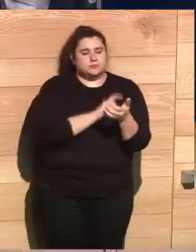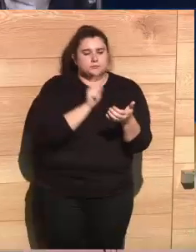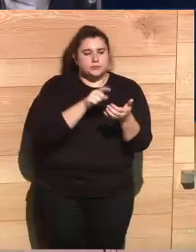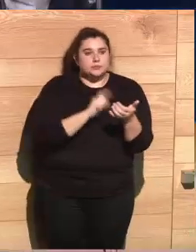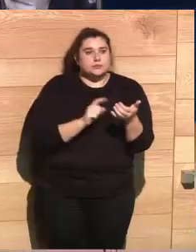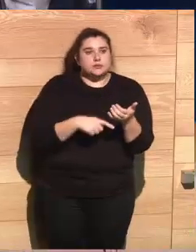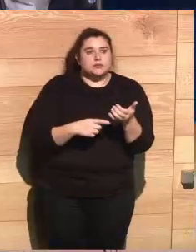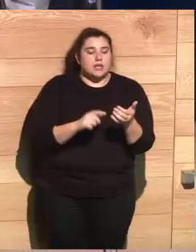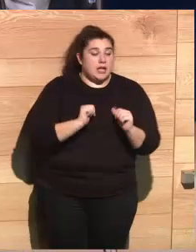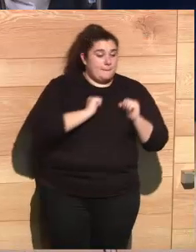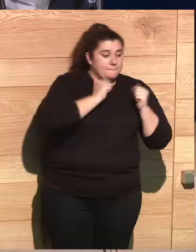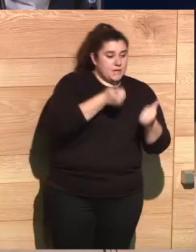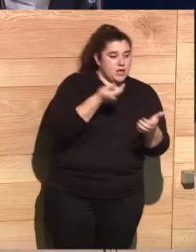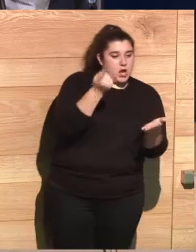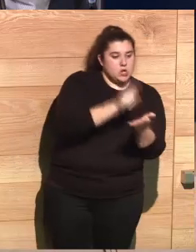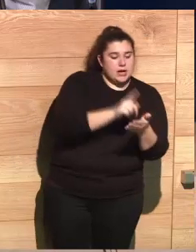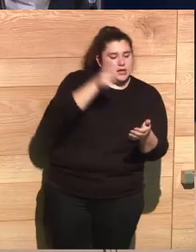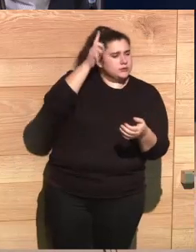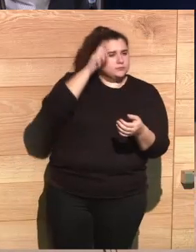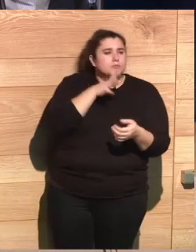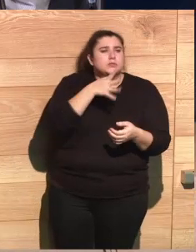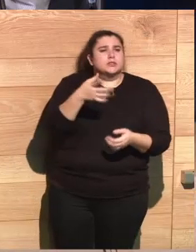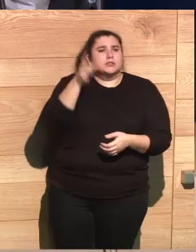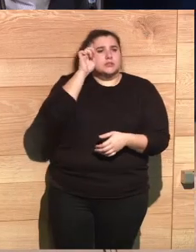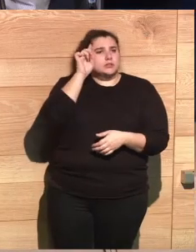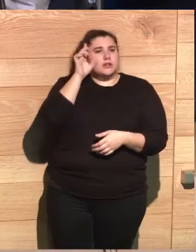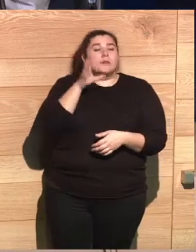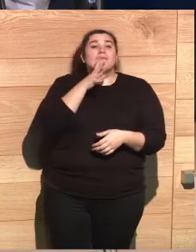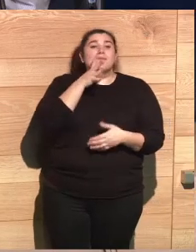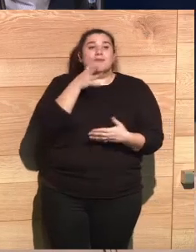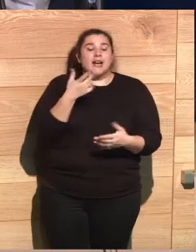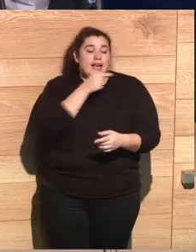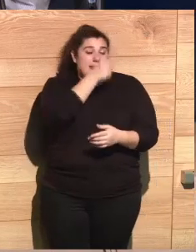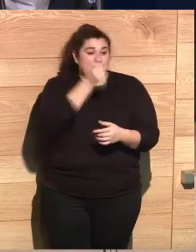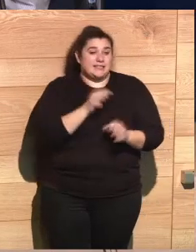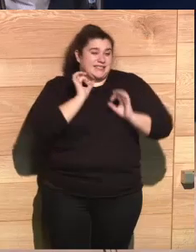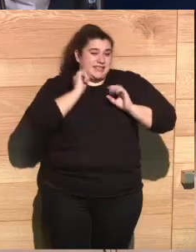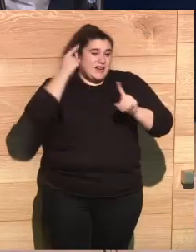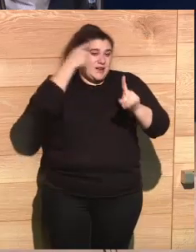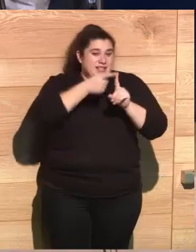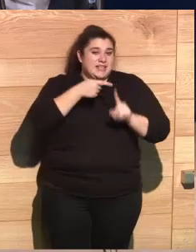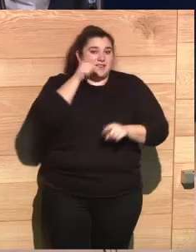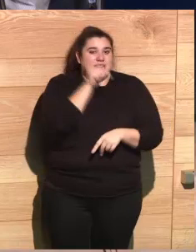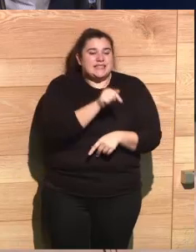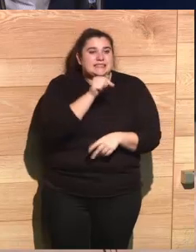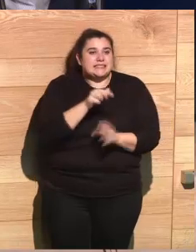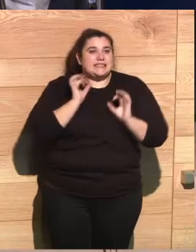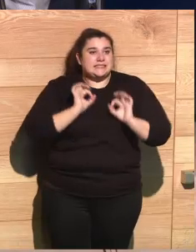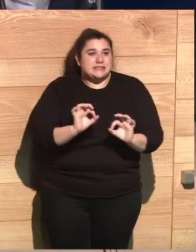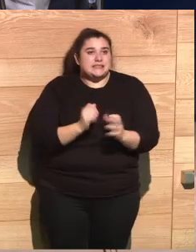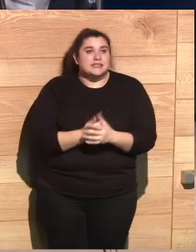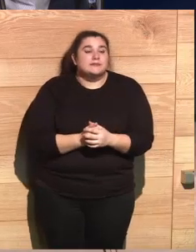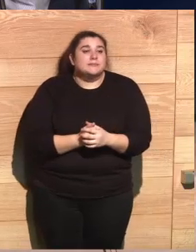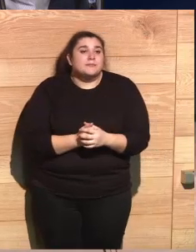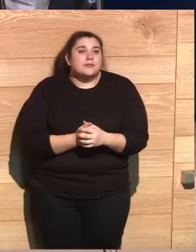de cosas y vuelves a empezar y no sabes por qué. Es porque está diseñado para que pase eso. En ese sentido está gamificado. Pero es